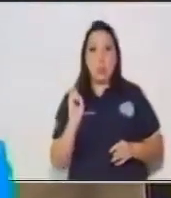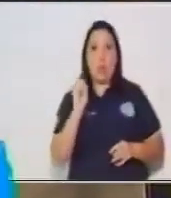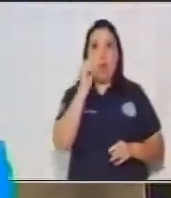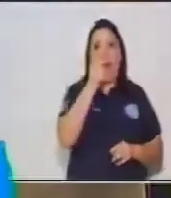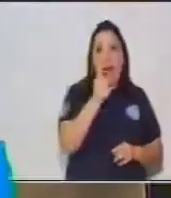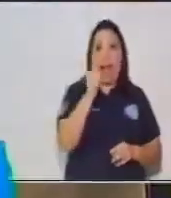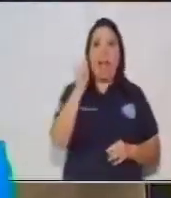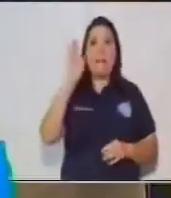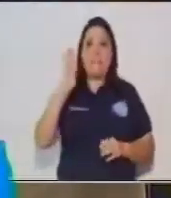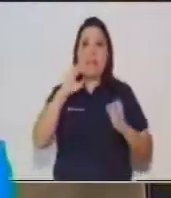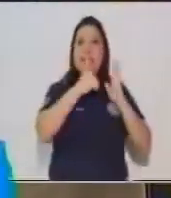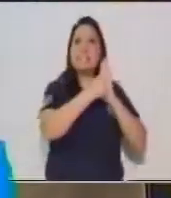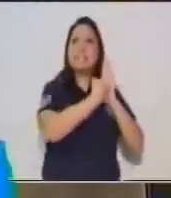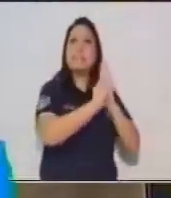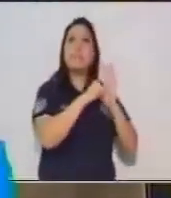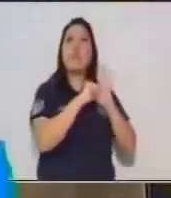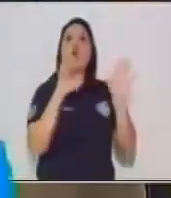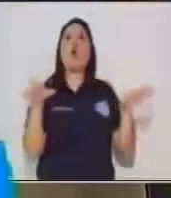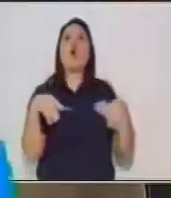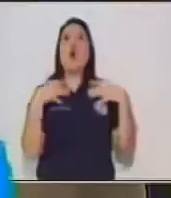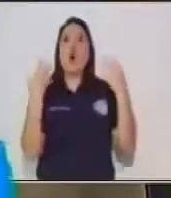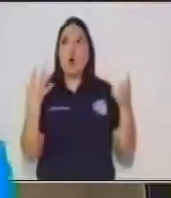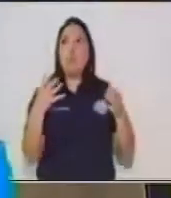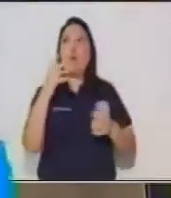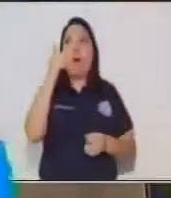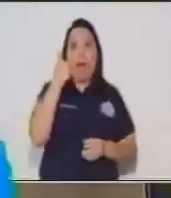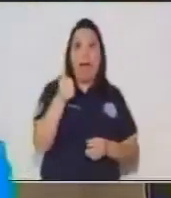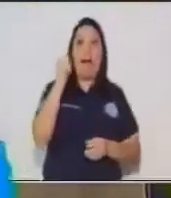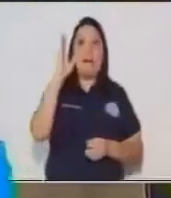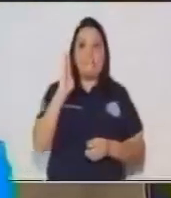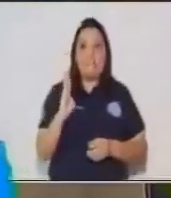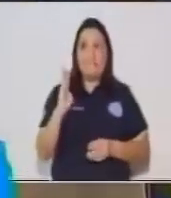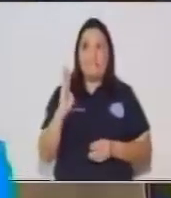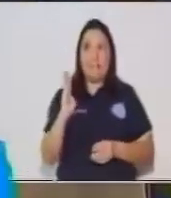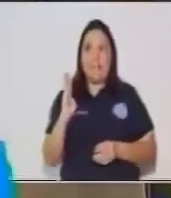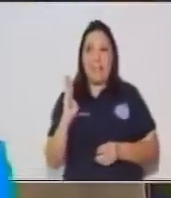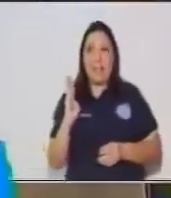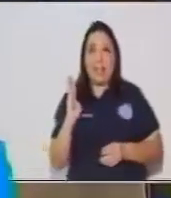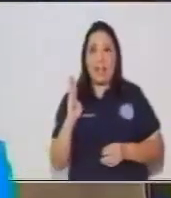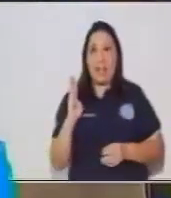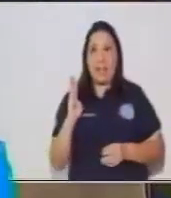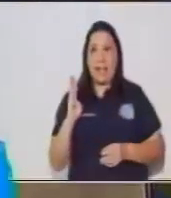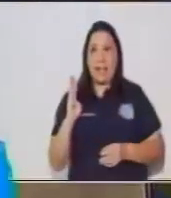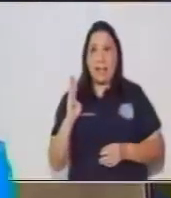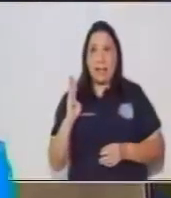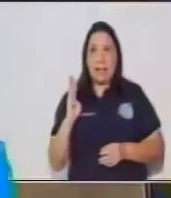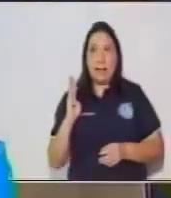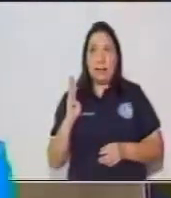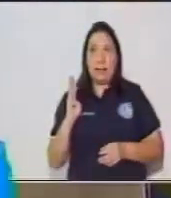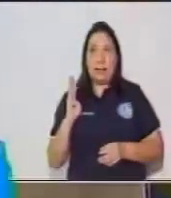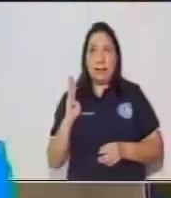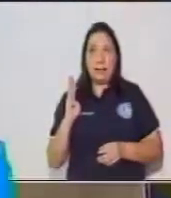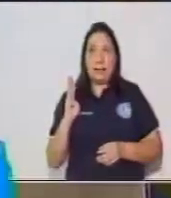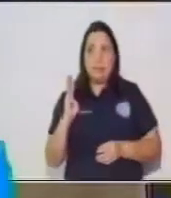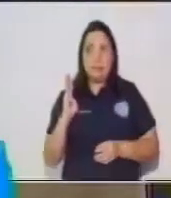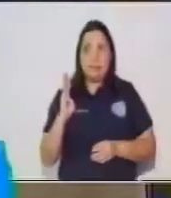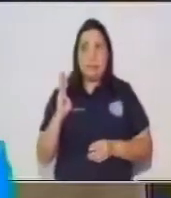se simboliza como AB, pero en este caso le coloco